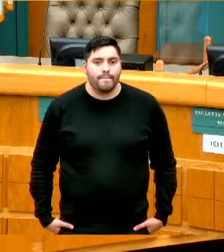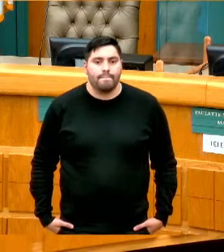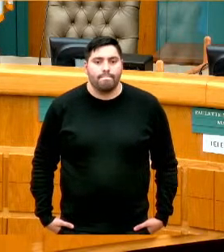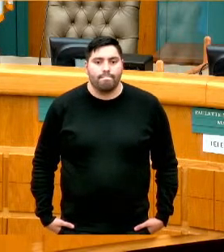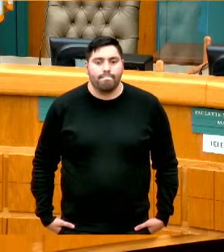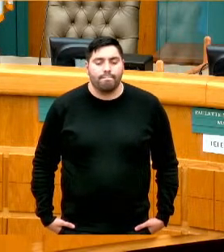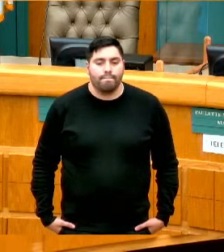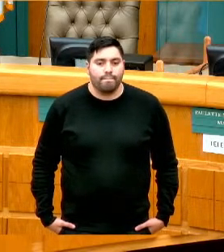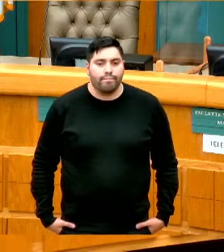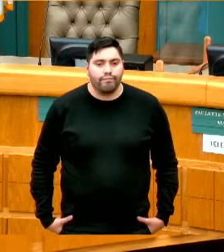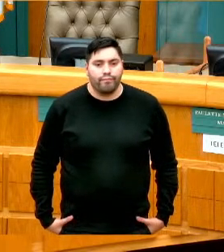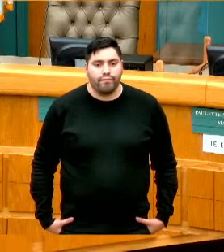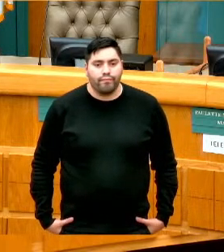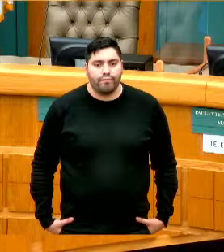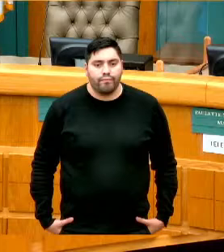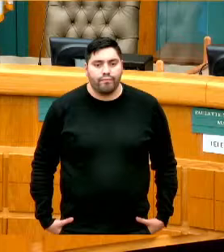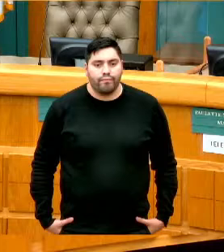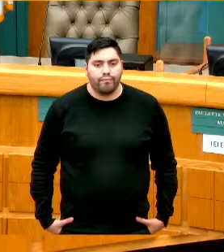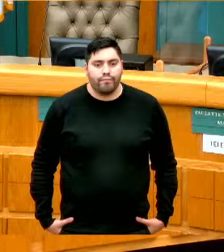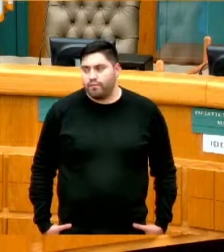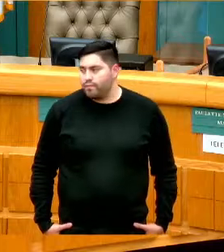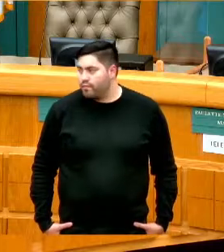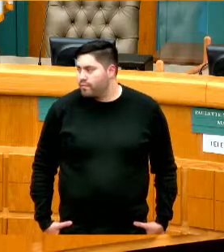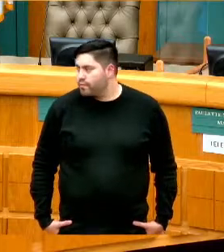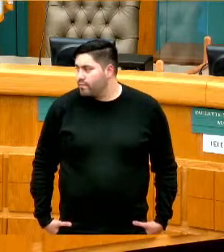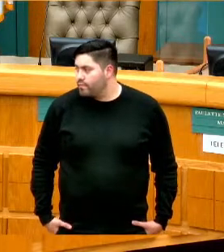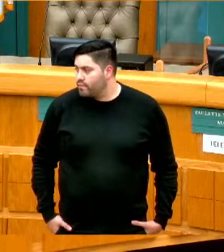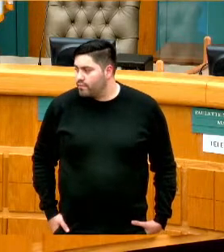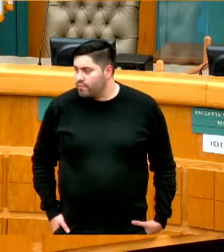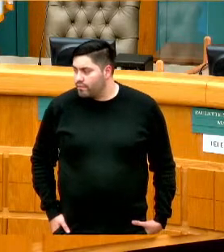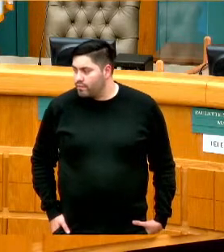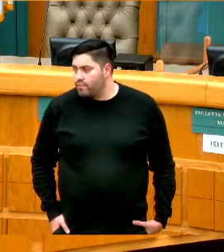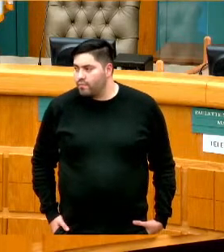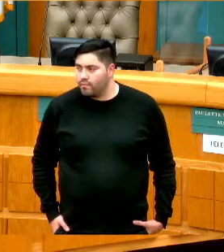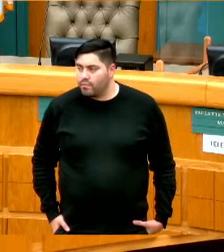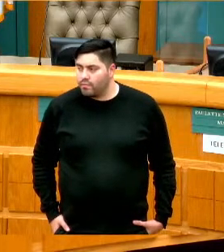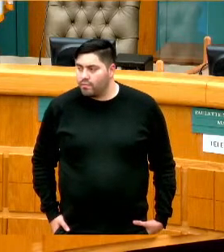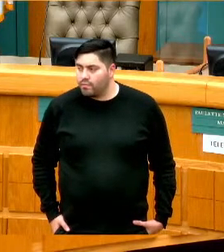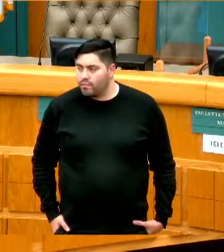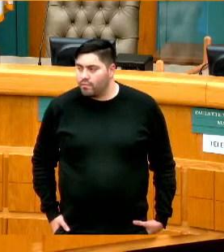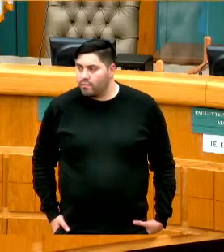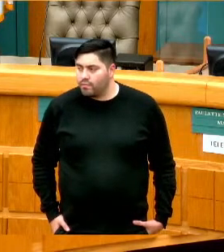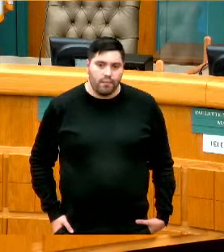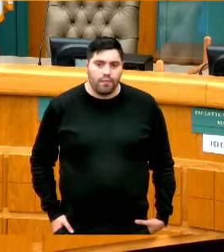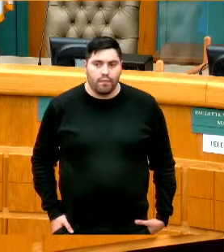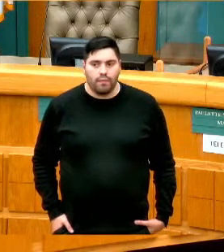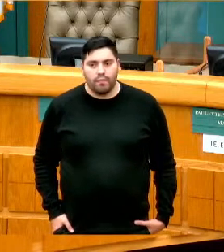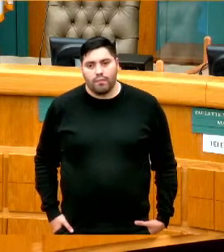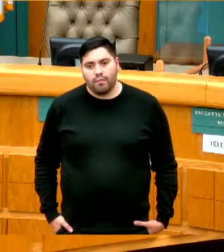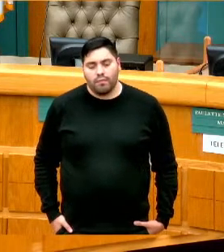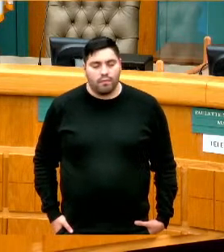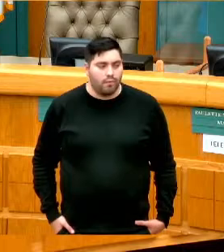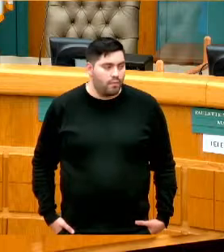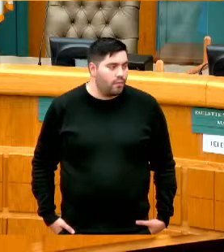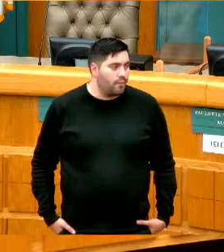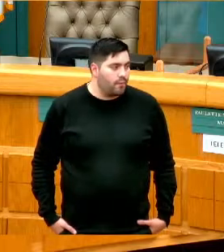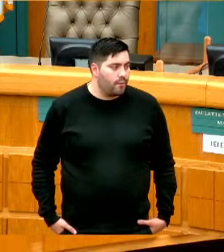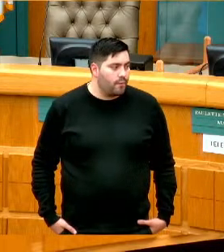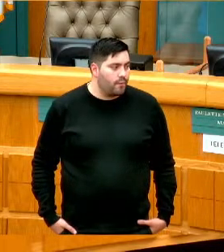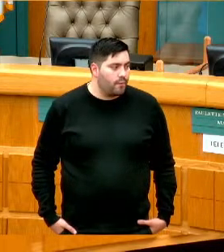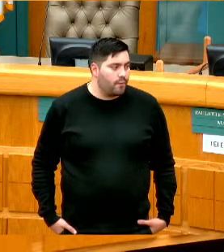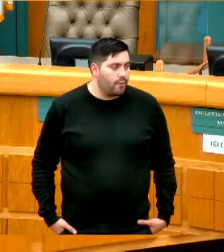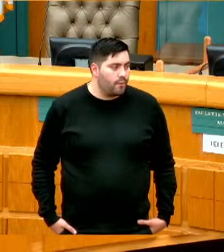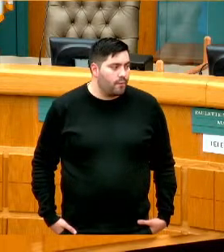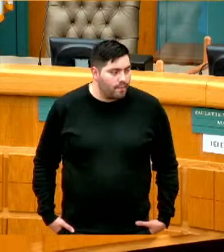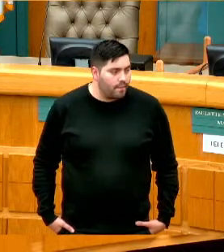han decidido vacunarse. El condado de Nueces ha administrado más de 148,000 vacunas, 90,000 con una dosis y 61,000 vacunados